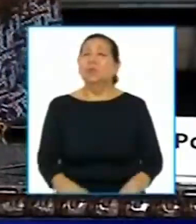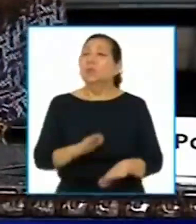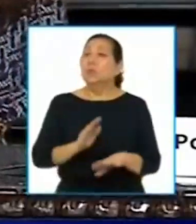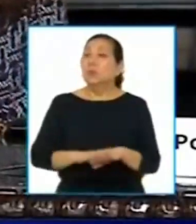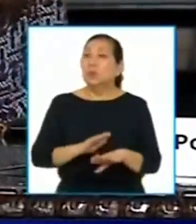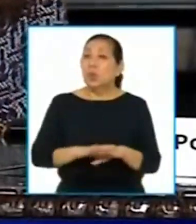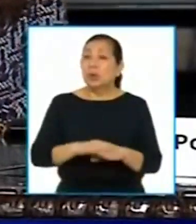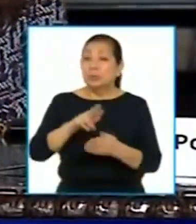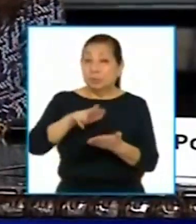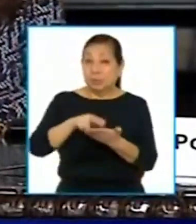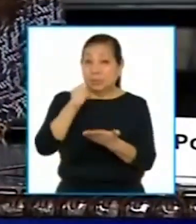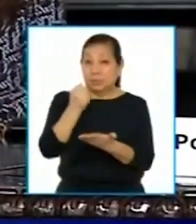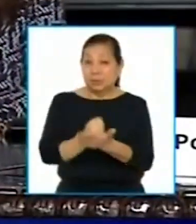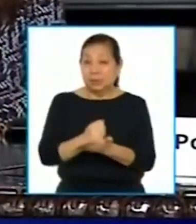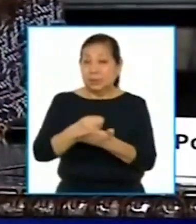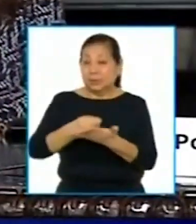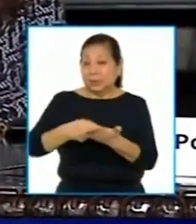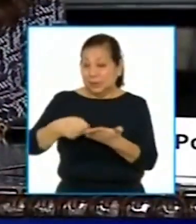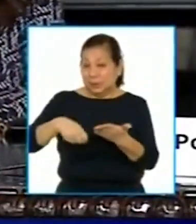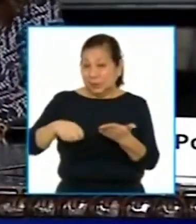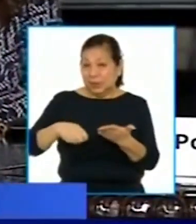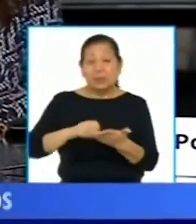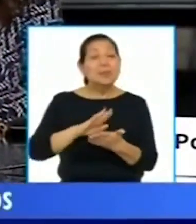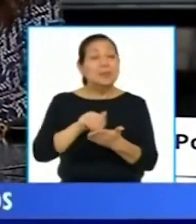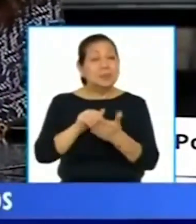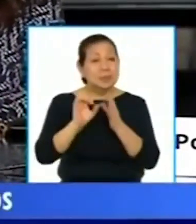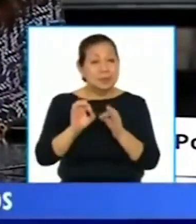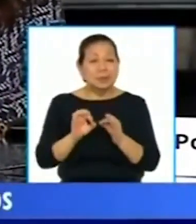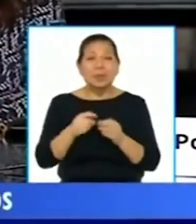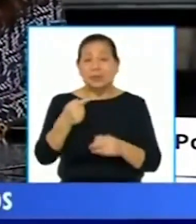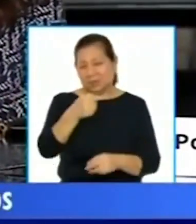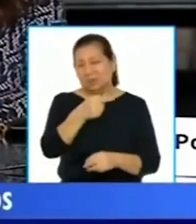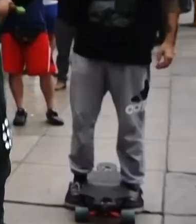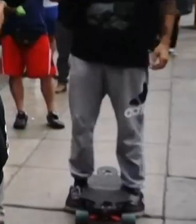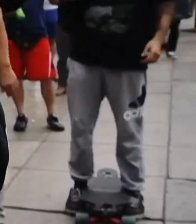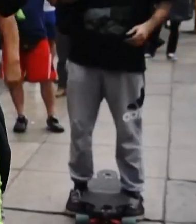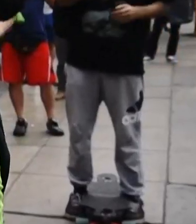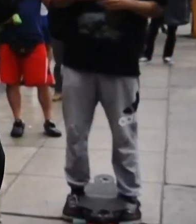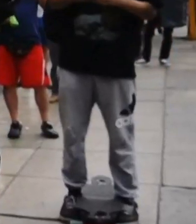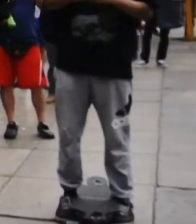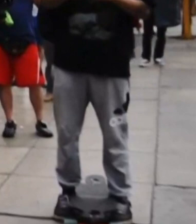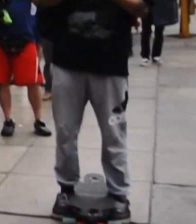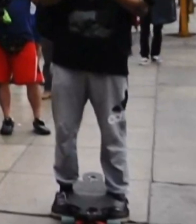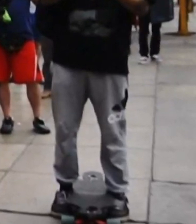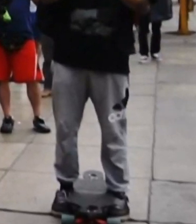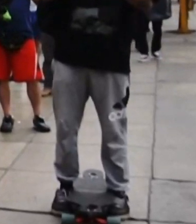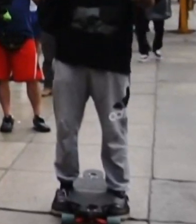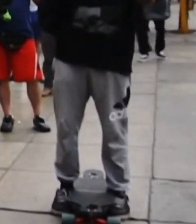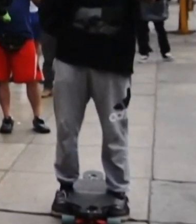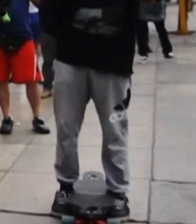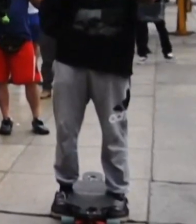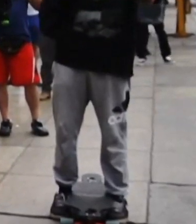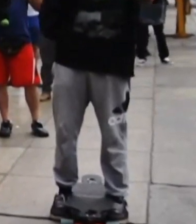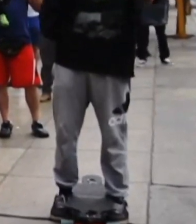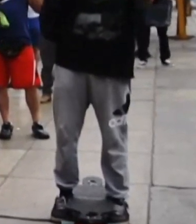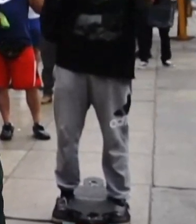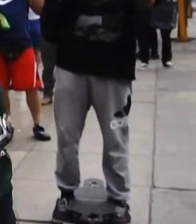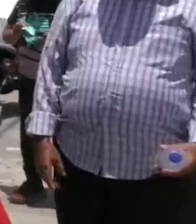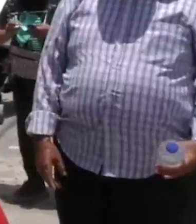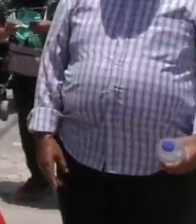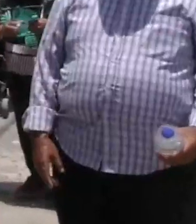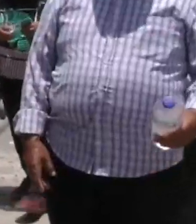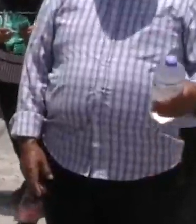Sobre la promulgación de la autógrafa, de todas maneras, esta semana. Esta norma beneficia a todos los trabajadores